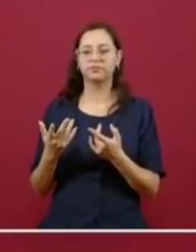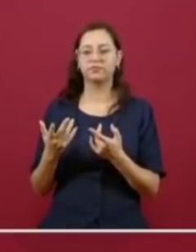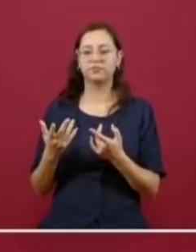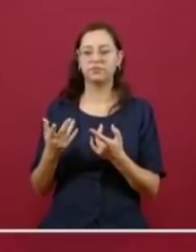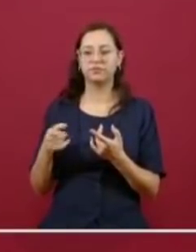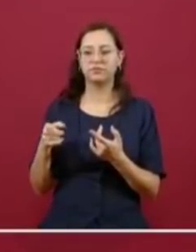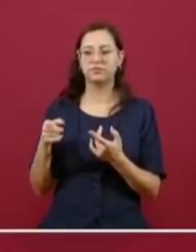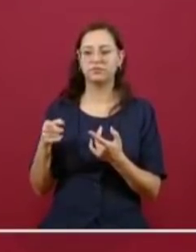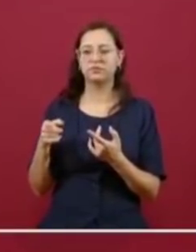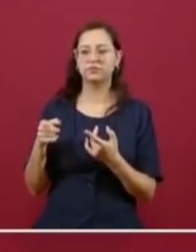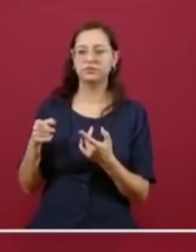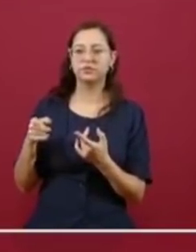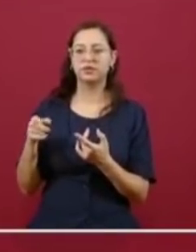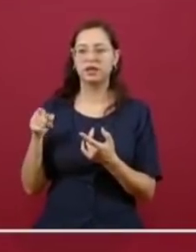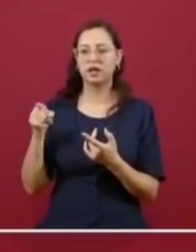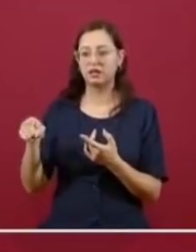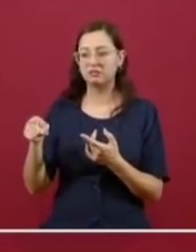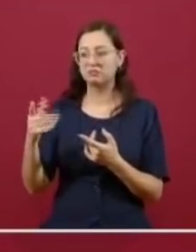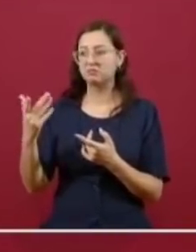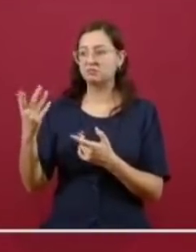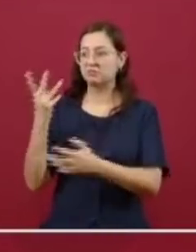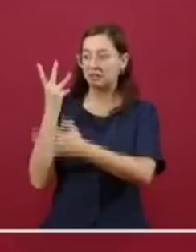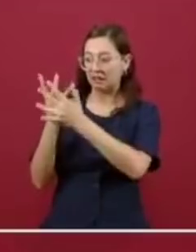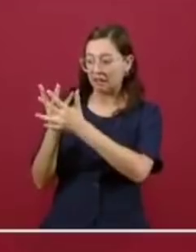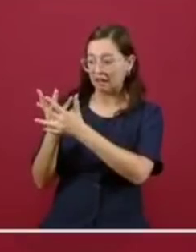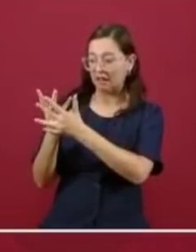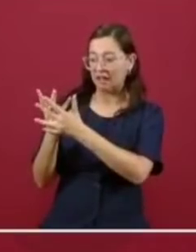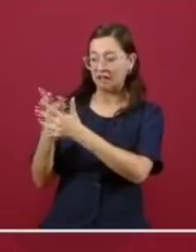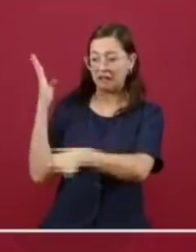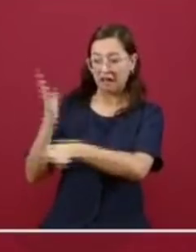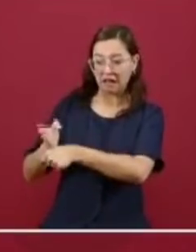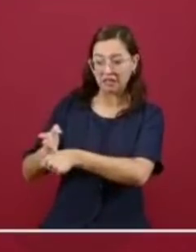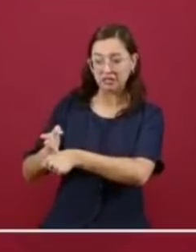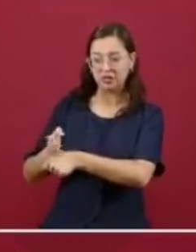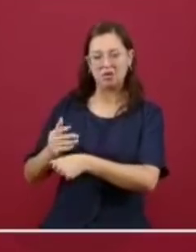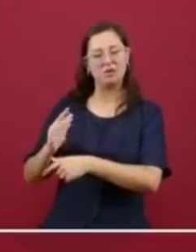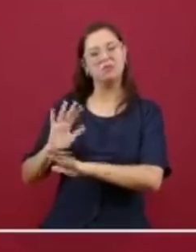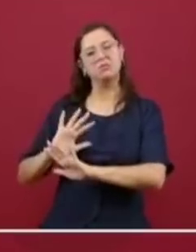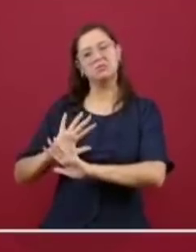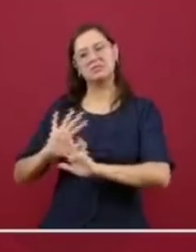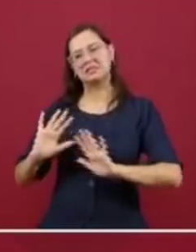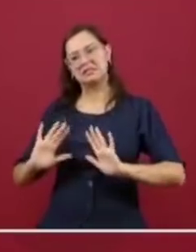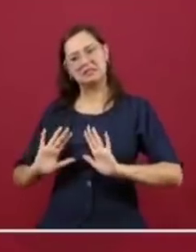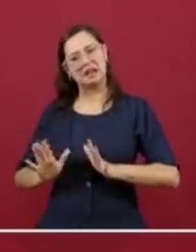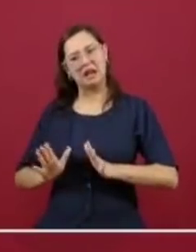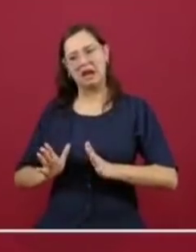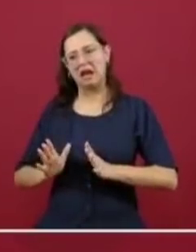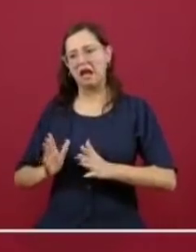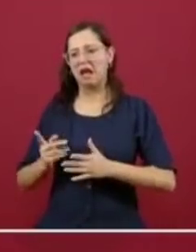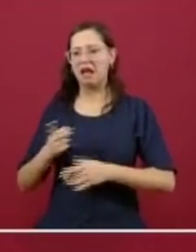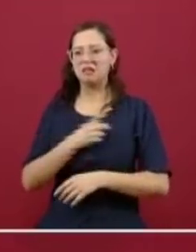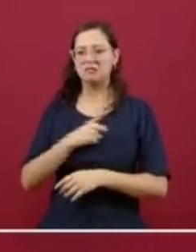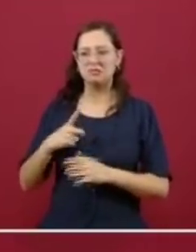esos modelos de castigo deben ir desapareciendo.